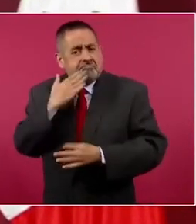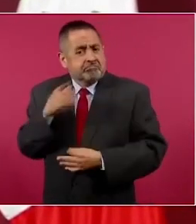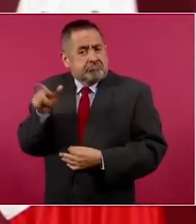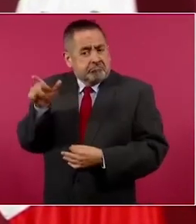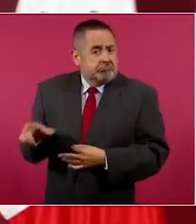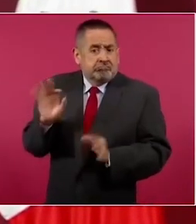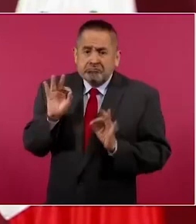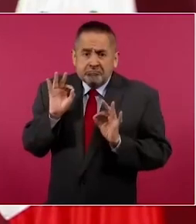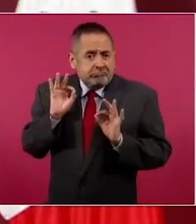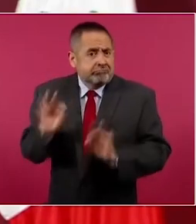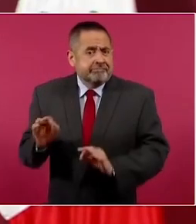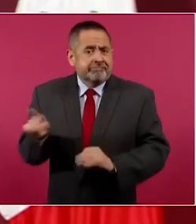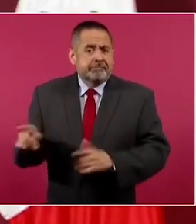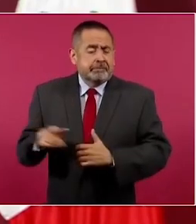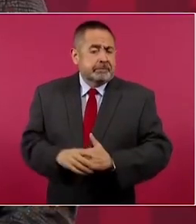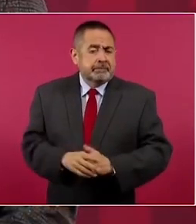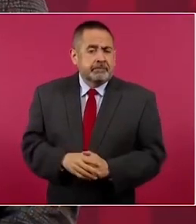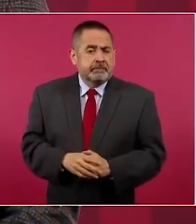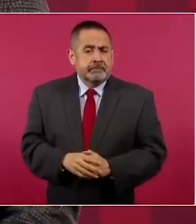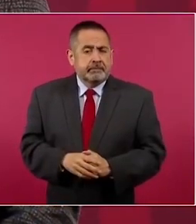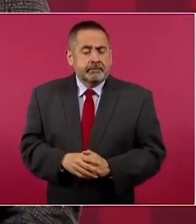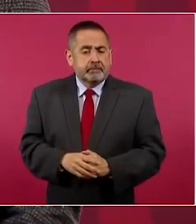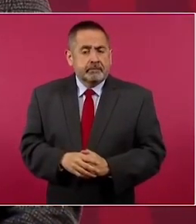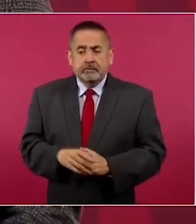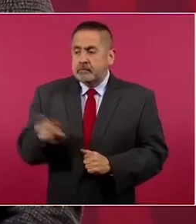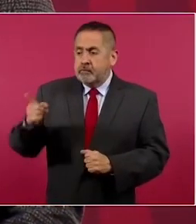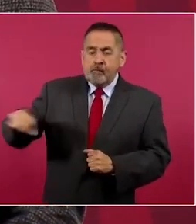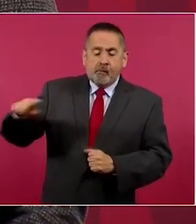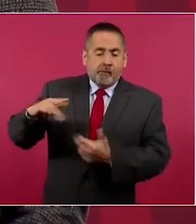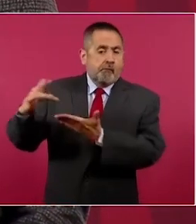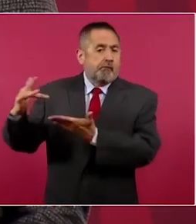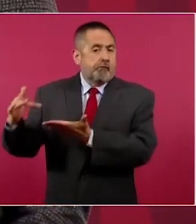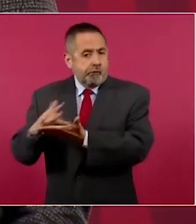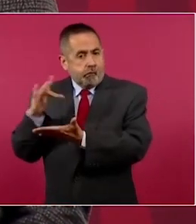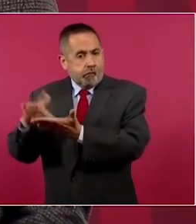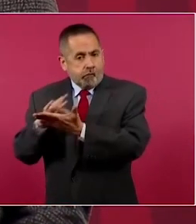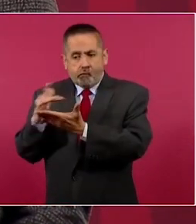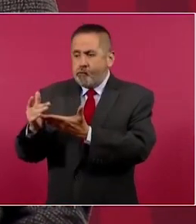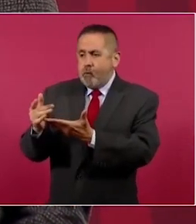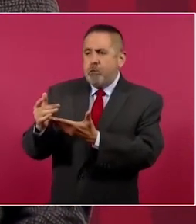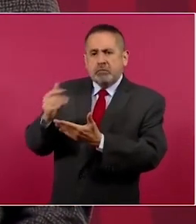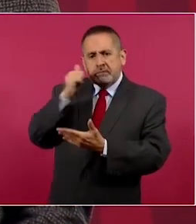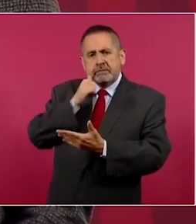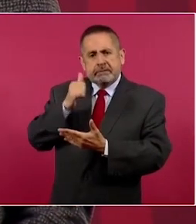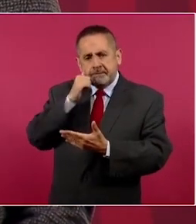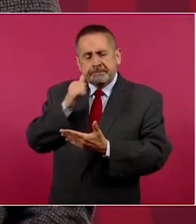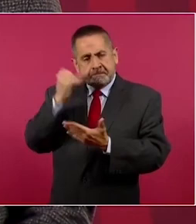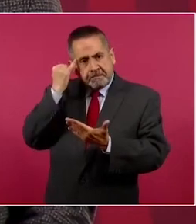nuestras